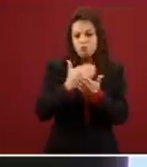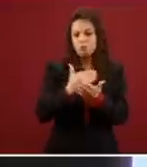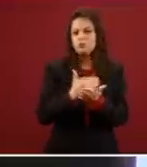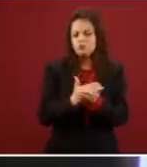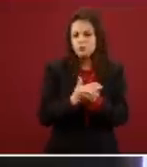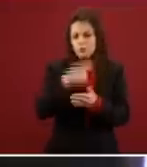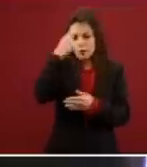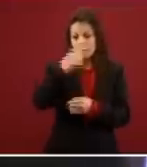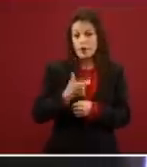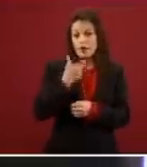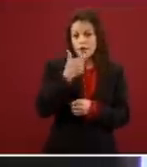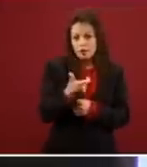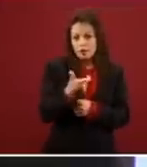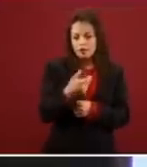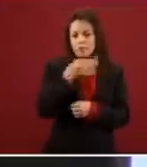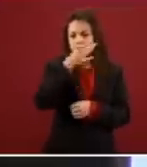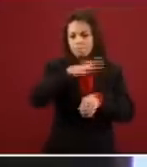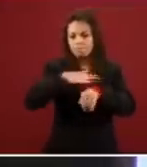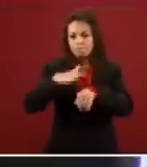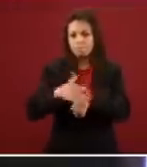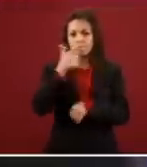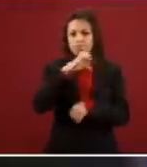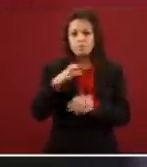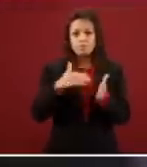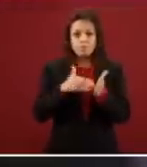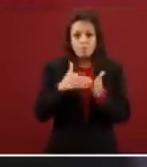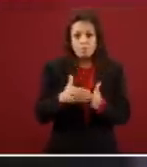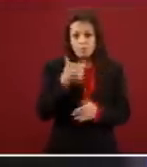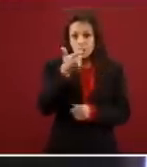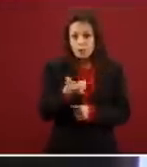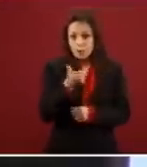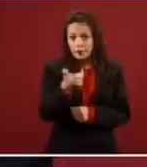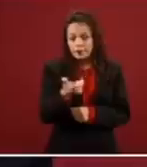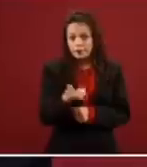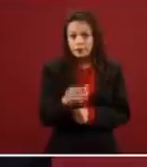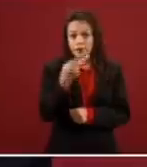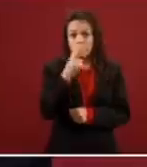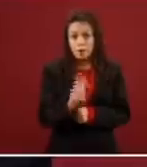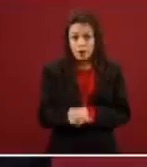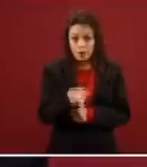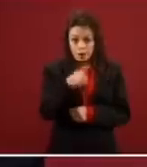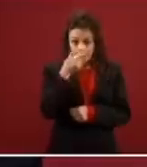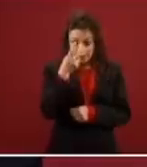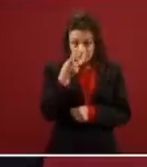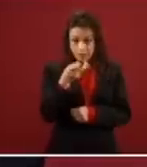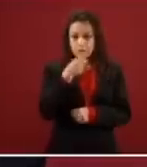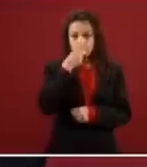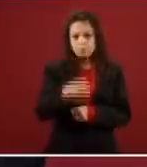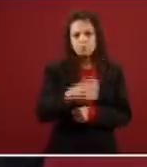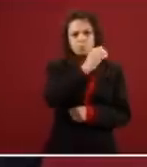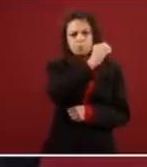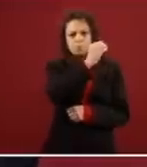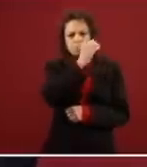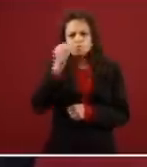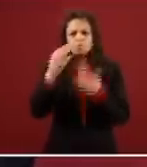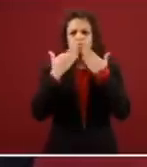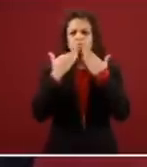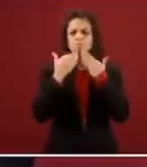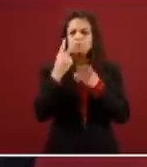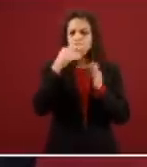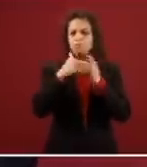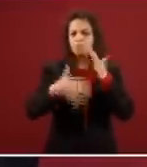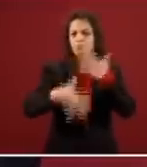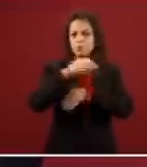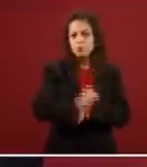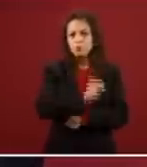de ingresos por 726 millones de pesos. Sin embargo, se declara en ceros durante 2015 y